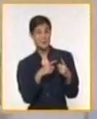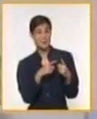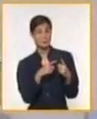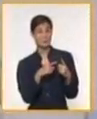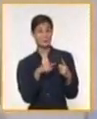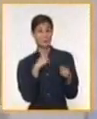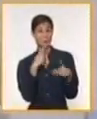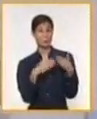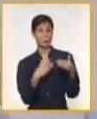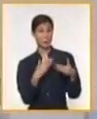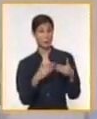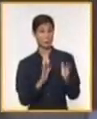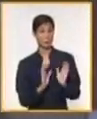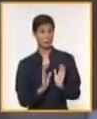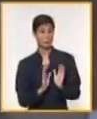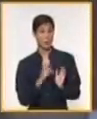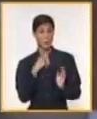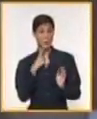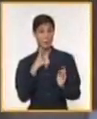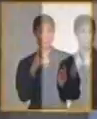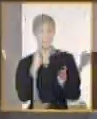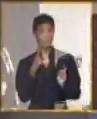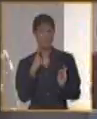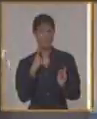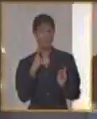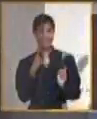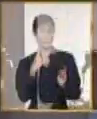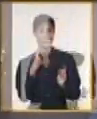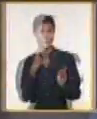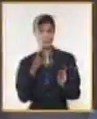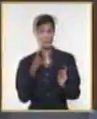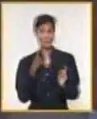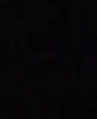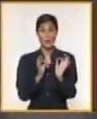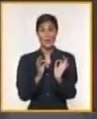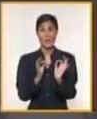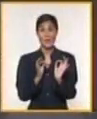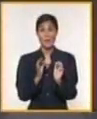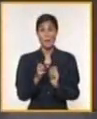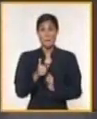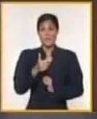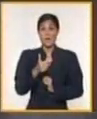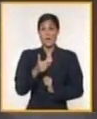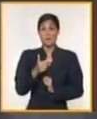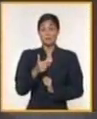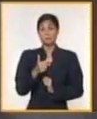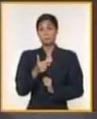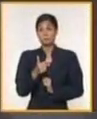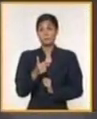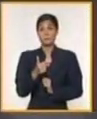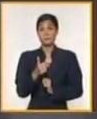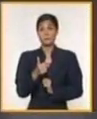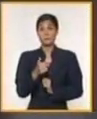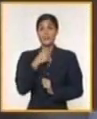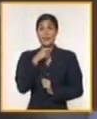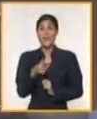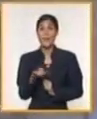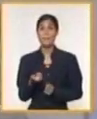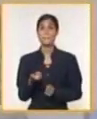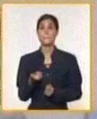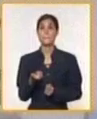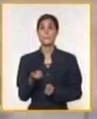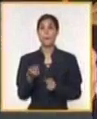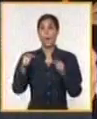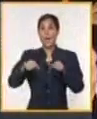que está embarcado en una guerra que no le está yendo tan bien como él quisiera, por cuanto ha generado